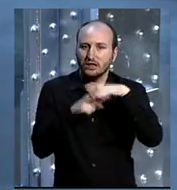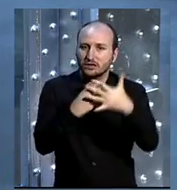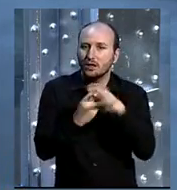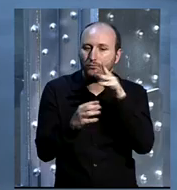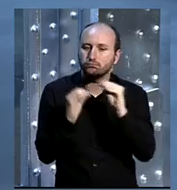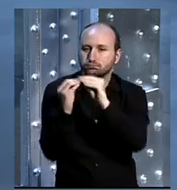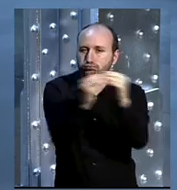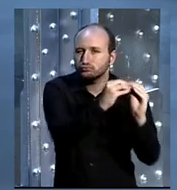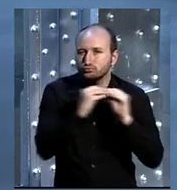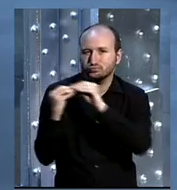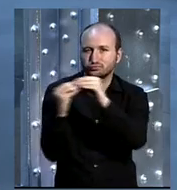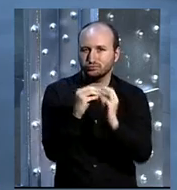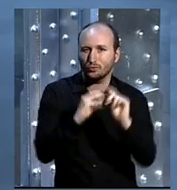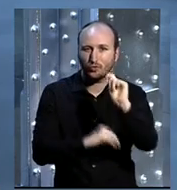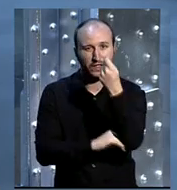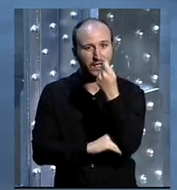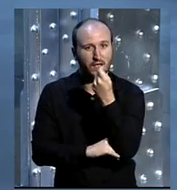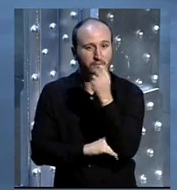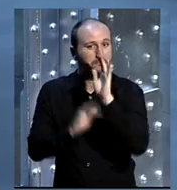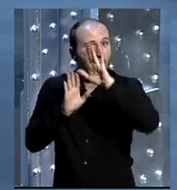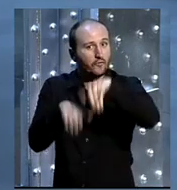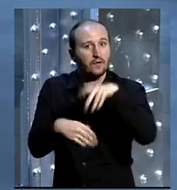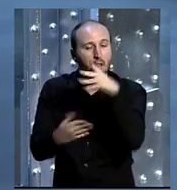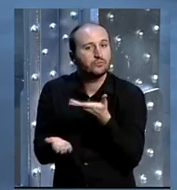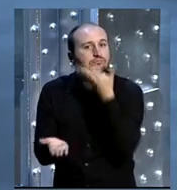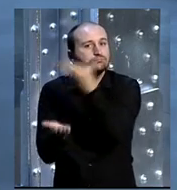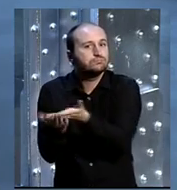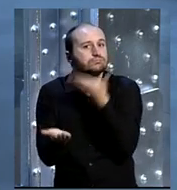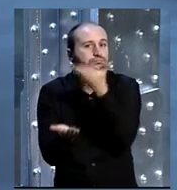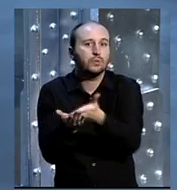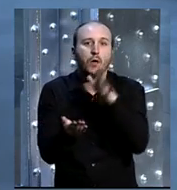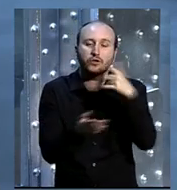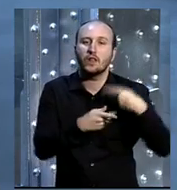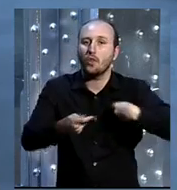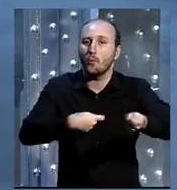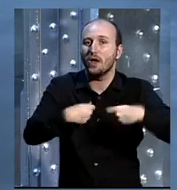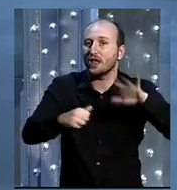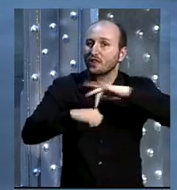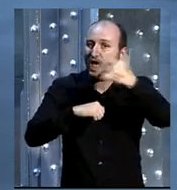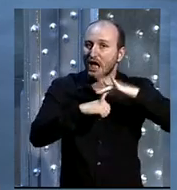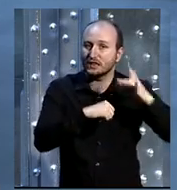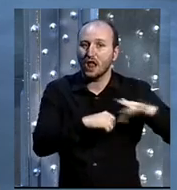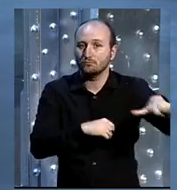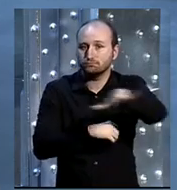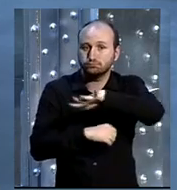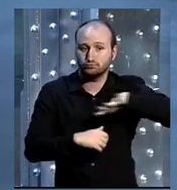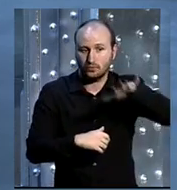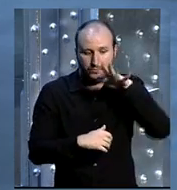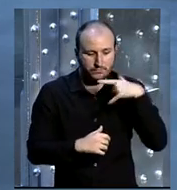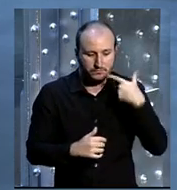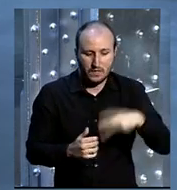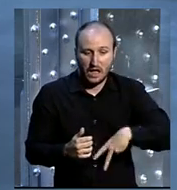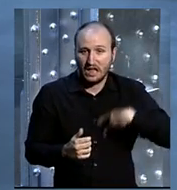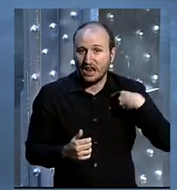van a ser una contribución al desarrollo de un mercado digital único, que por lo demás,